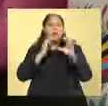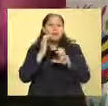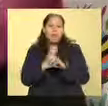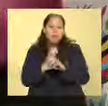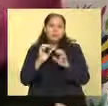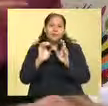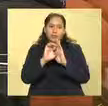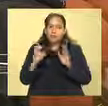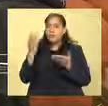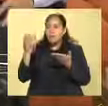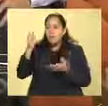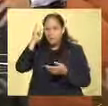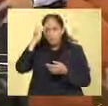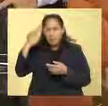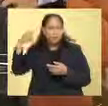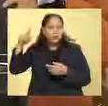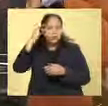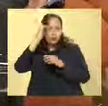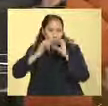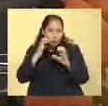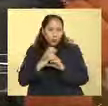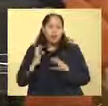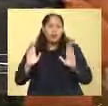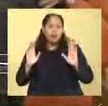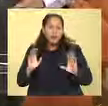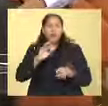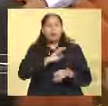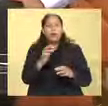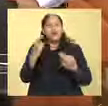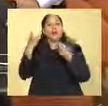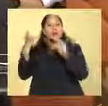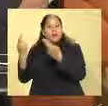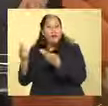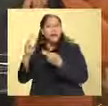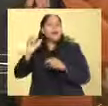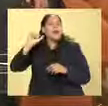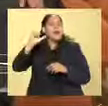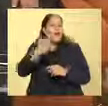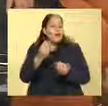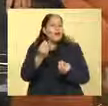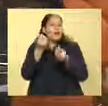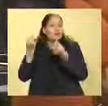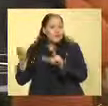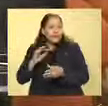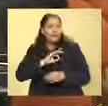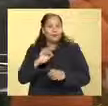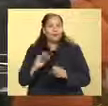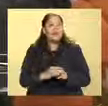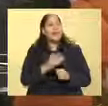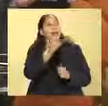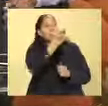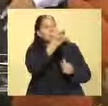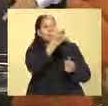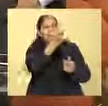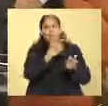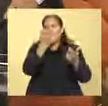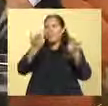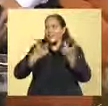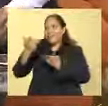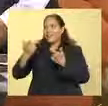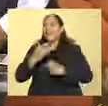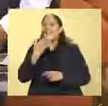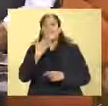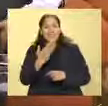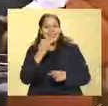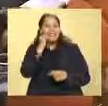¿verdad? Paola, puede ser su cumpleaños, bueno. ¿Le podemos regalar algo? ¿Te podemos regalar algo? Dinero es bienvenido siempre también. Mira,